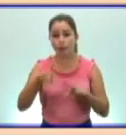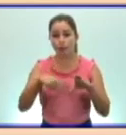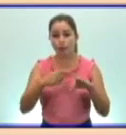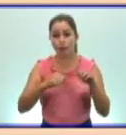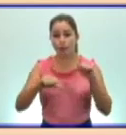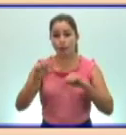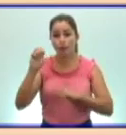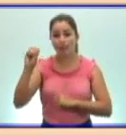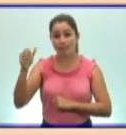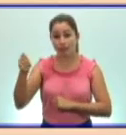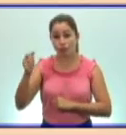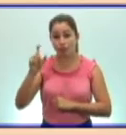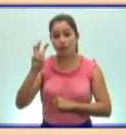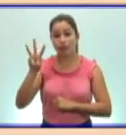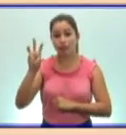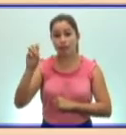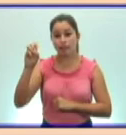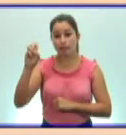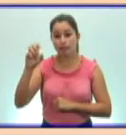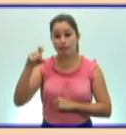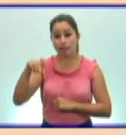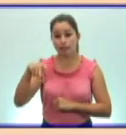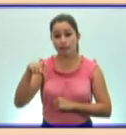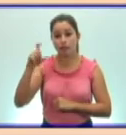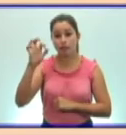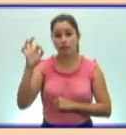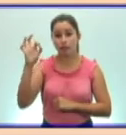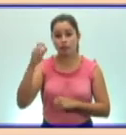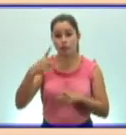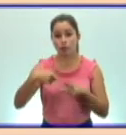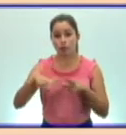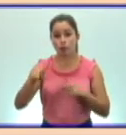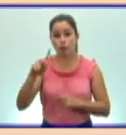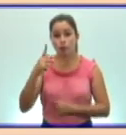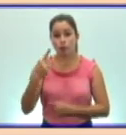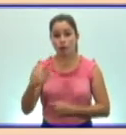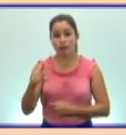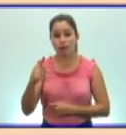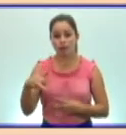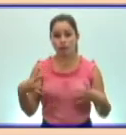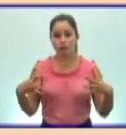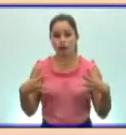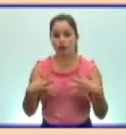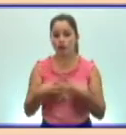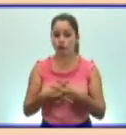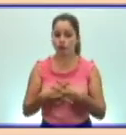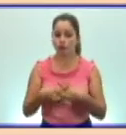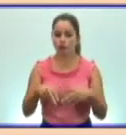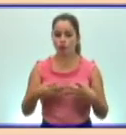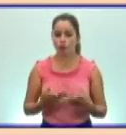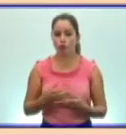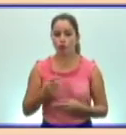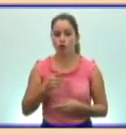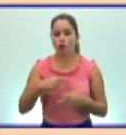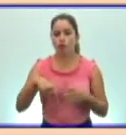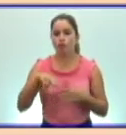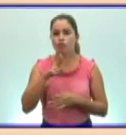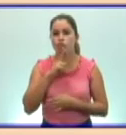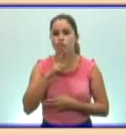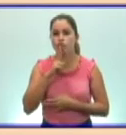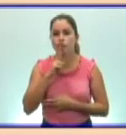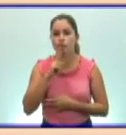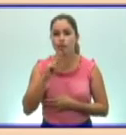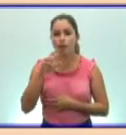30 grados Celsius. Había otro ejercicio que estaba relacionado con la solubilidad de los gases al disminuir